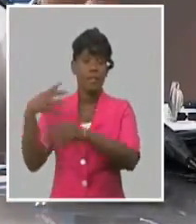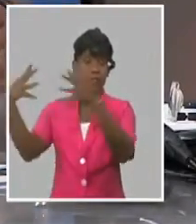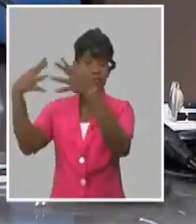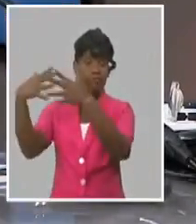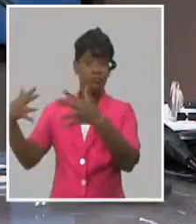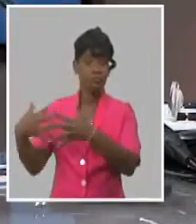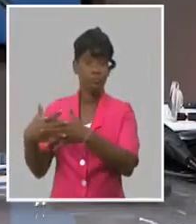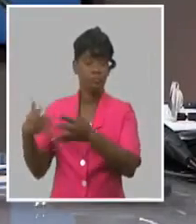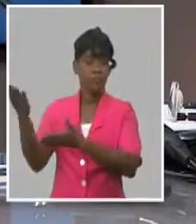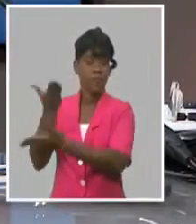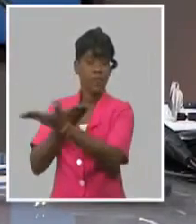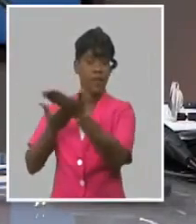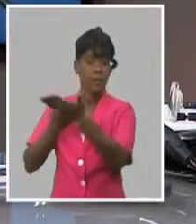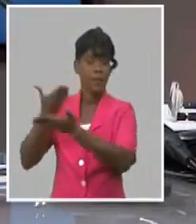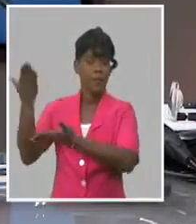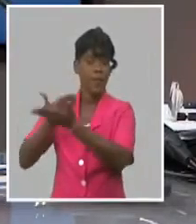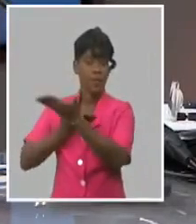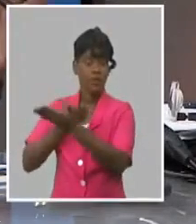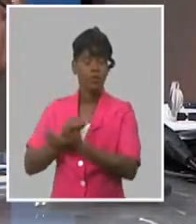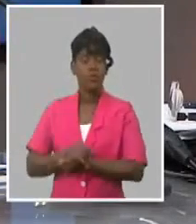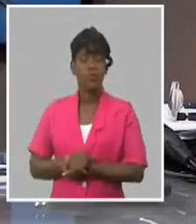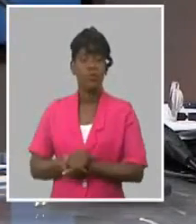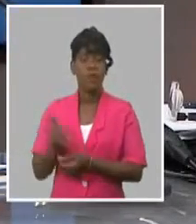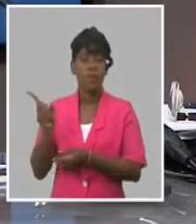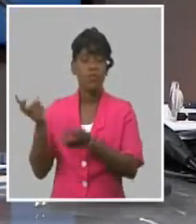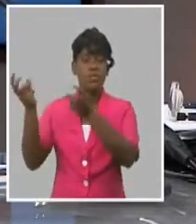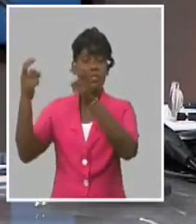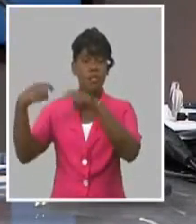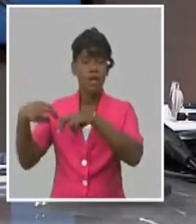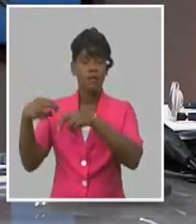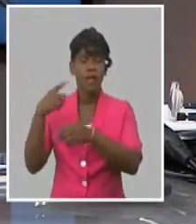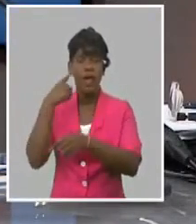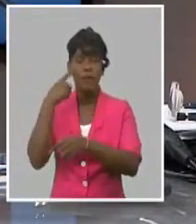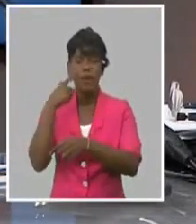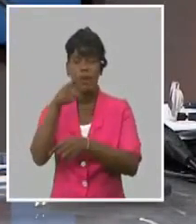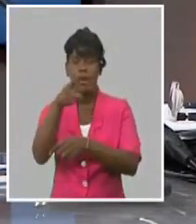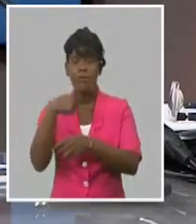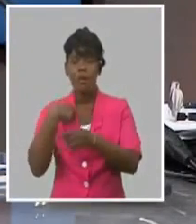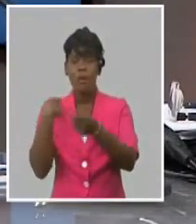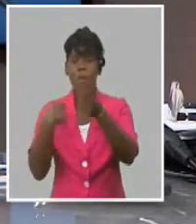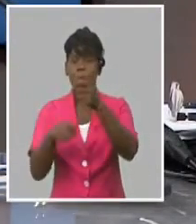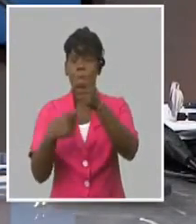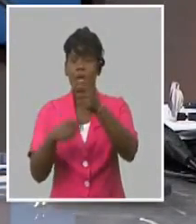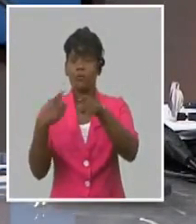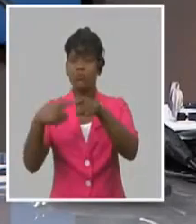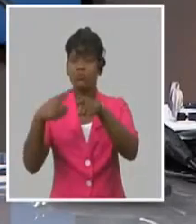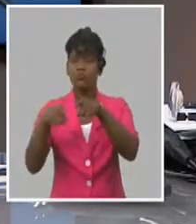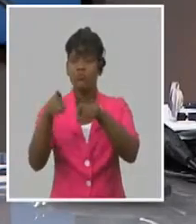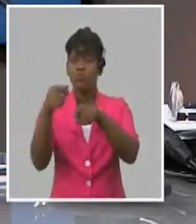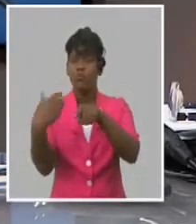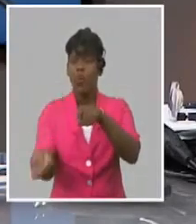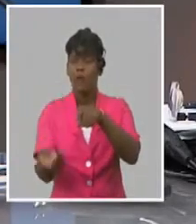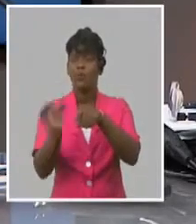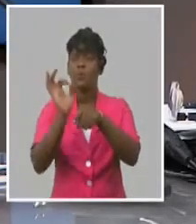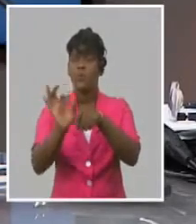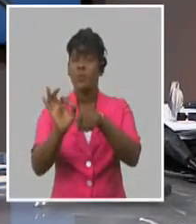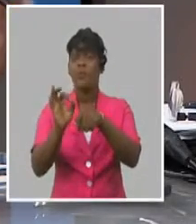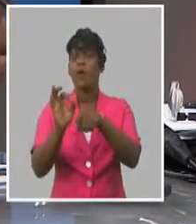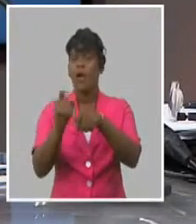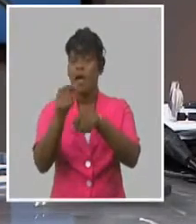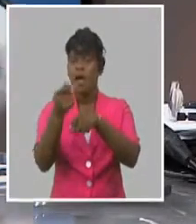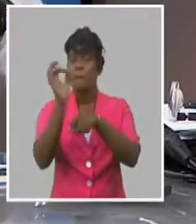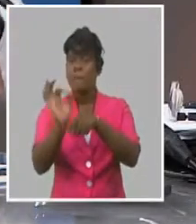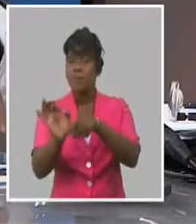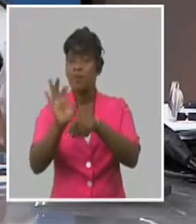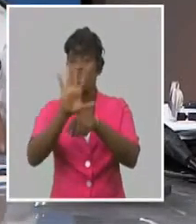relaciones de comercio exterior, y a partir de esa canasta de monedas calculan un tipo cambio. Y